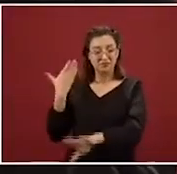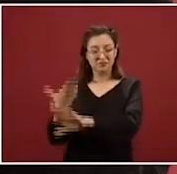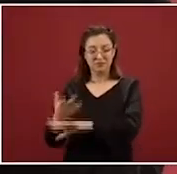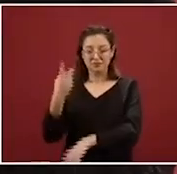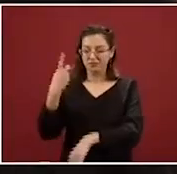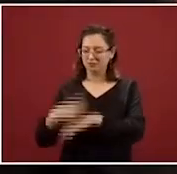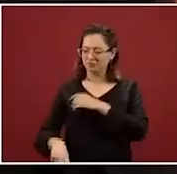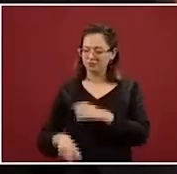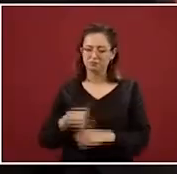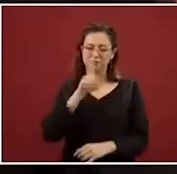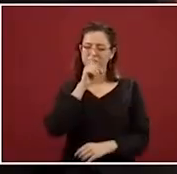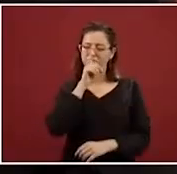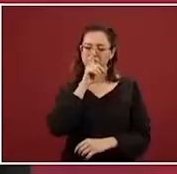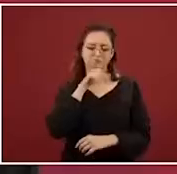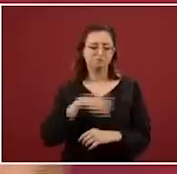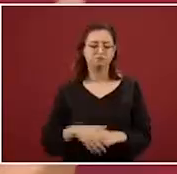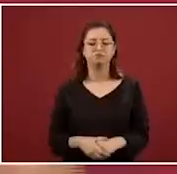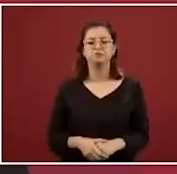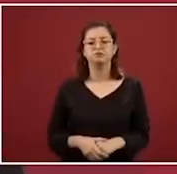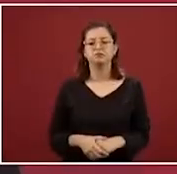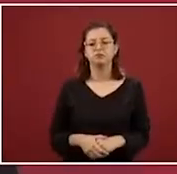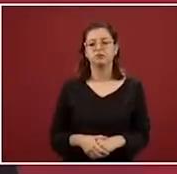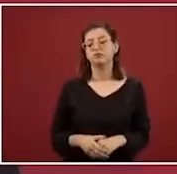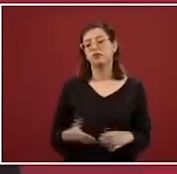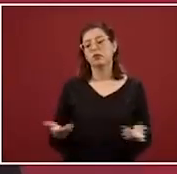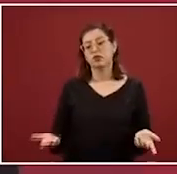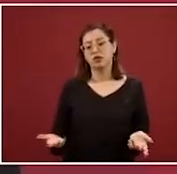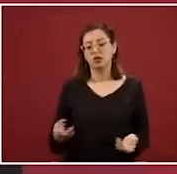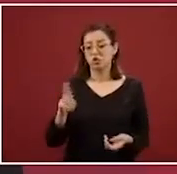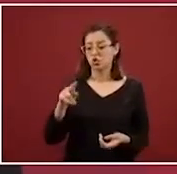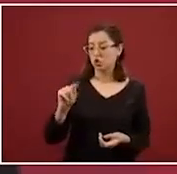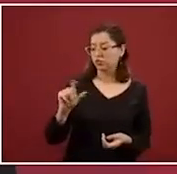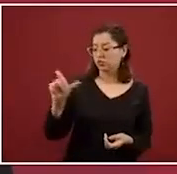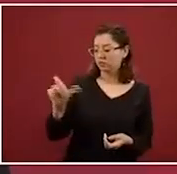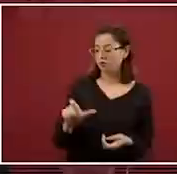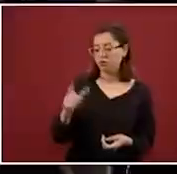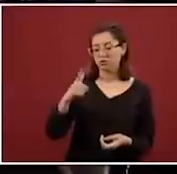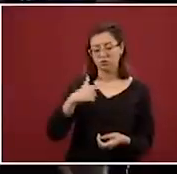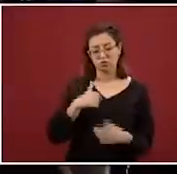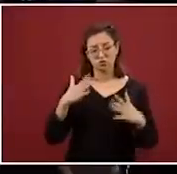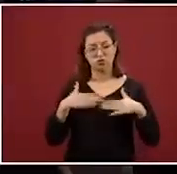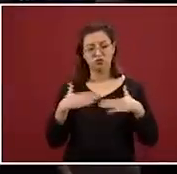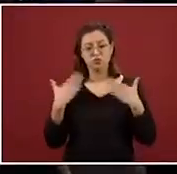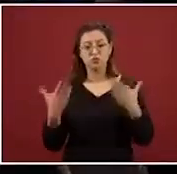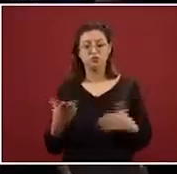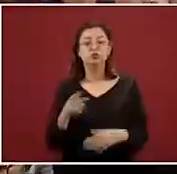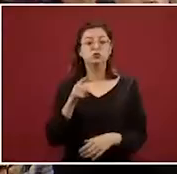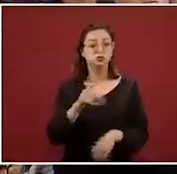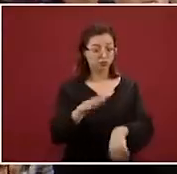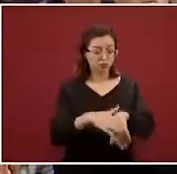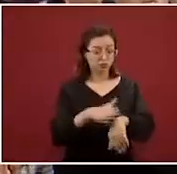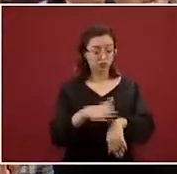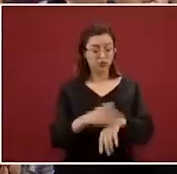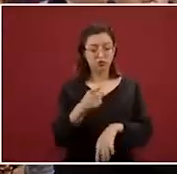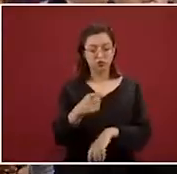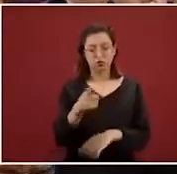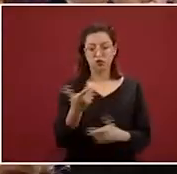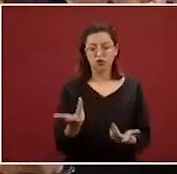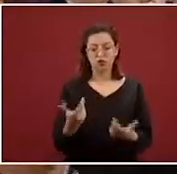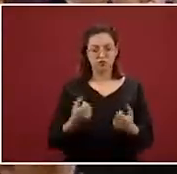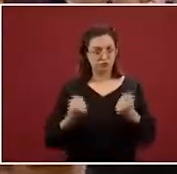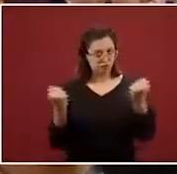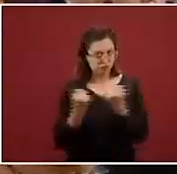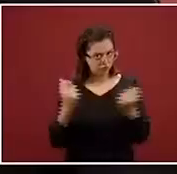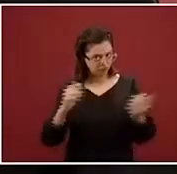Yo tengo confianza de que se va a resolver lo de Notimex. Y ¿le haría un llamado a San Juan Martínez a que cese esta confrontación? A